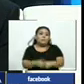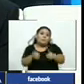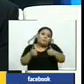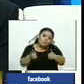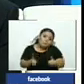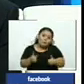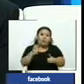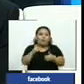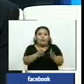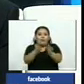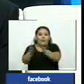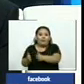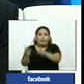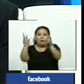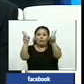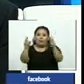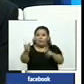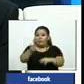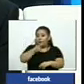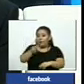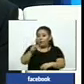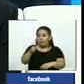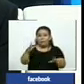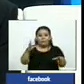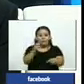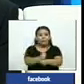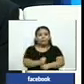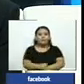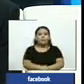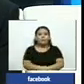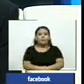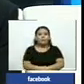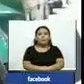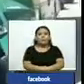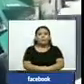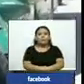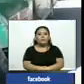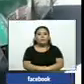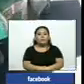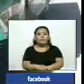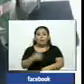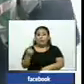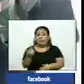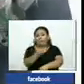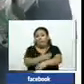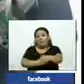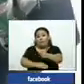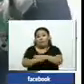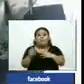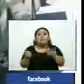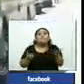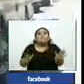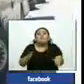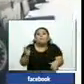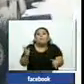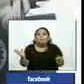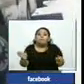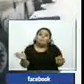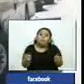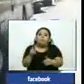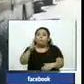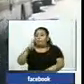Bien, vamos a pasar a otras noticias que tenemos para ustedes en un resumen. Varios lesionados dejó el choque de un autobús de la